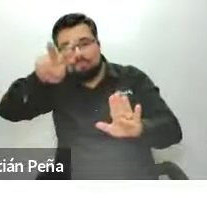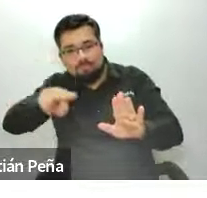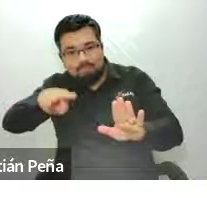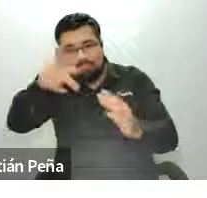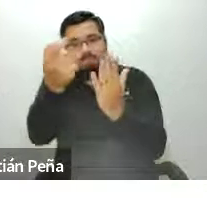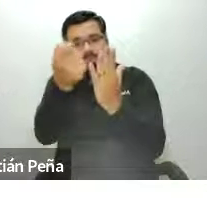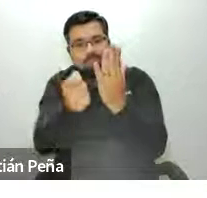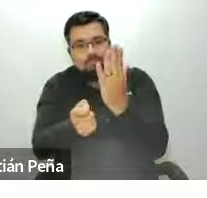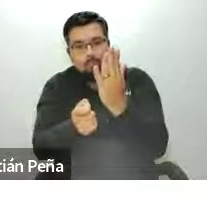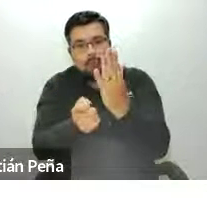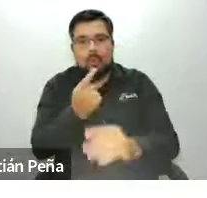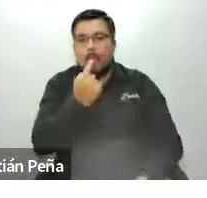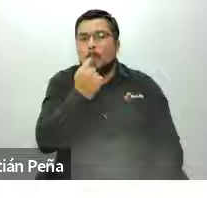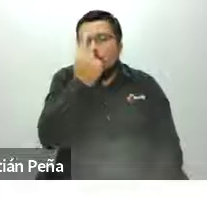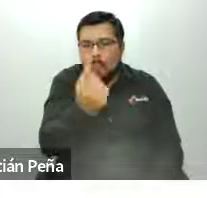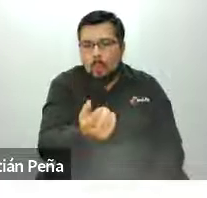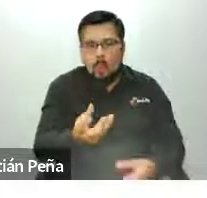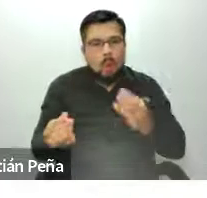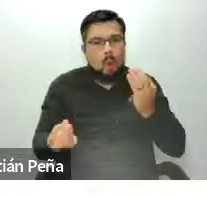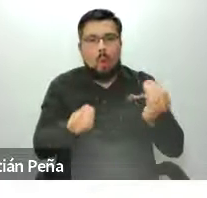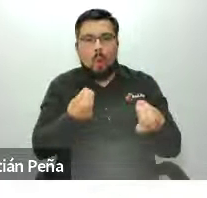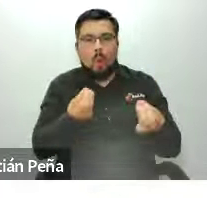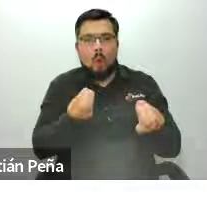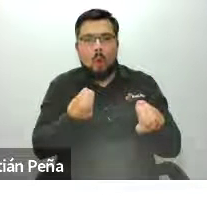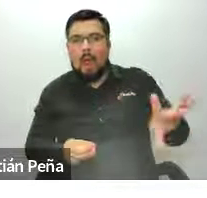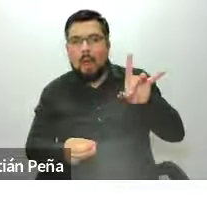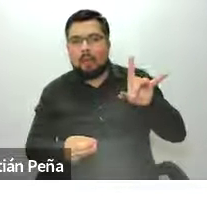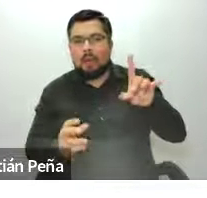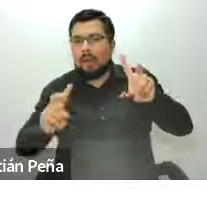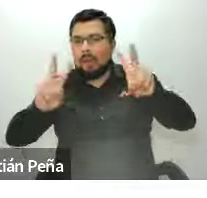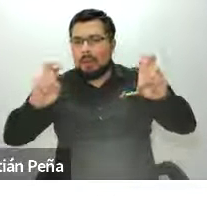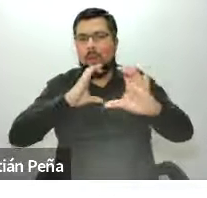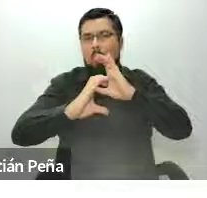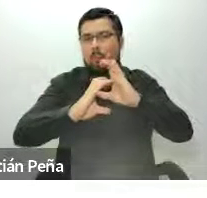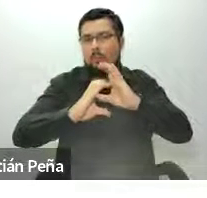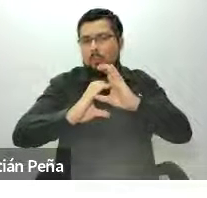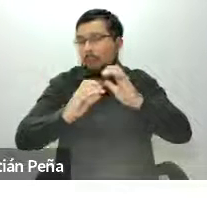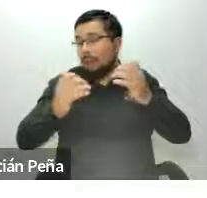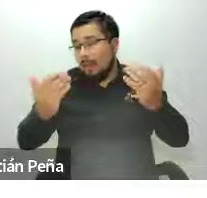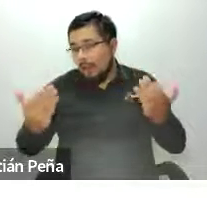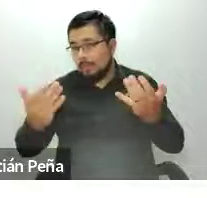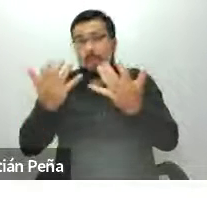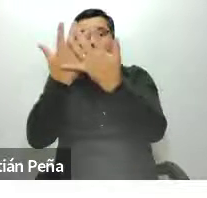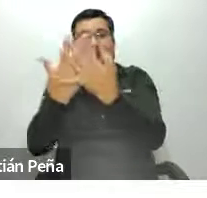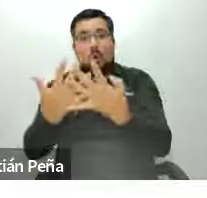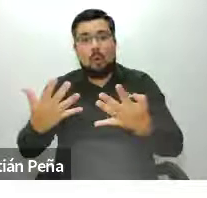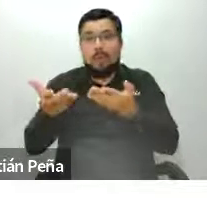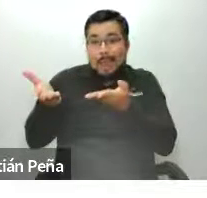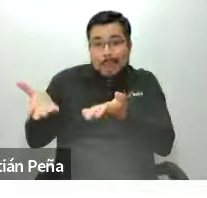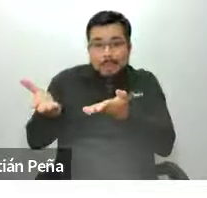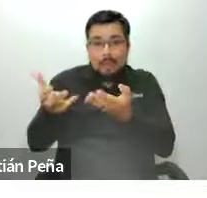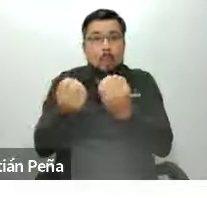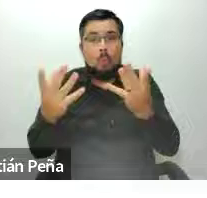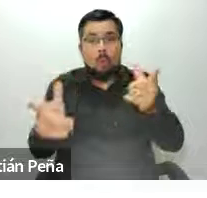a abordar, ¿no?, esta temática de la comunicación en particular, porque así con el currículum tal cual estaba, entonces muchos estudiantes iban a quedar